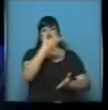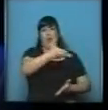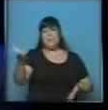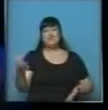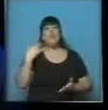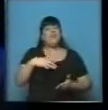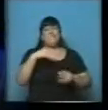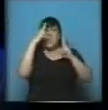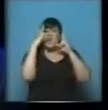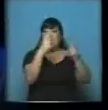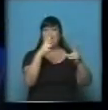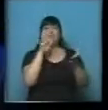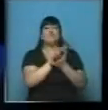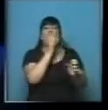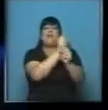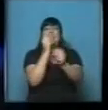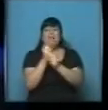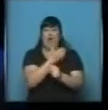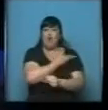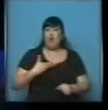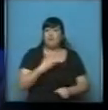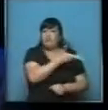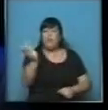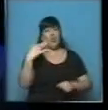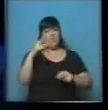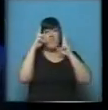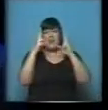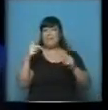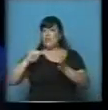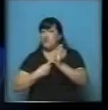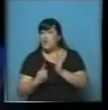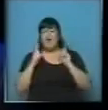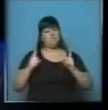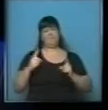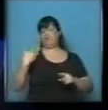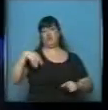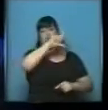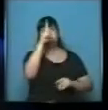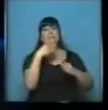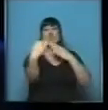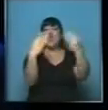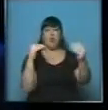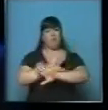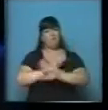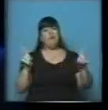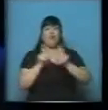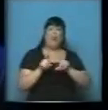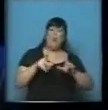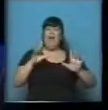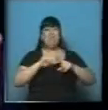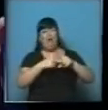carrera pública, hay que respetar el empleado público. Lo que hicimos en la ciudad hay que hacerlo en todo el país. Y basta de usarlo de aguantadero de la